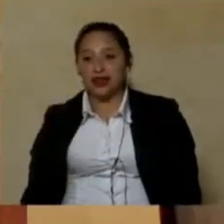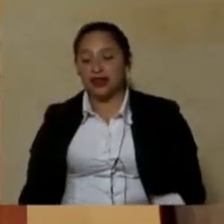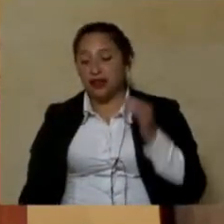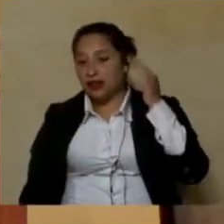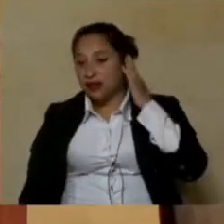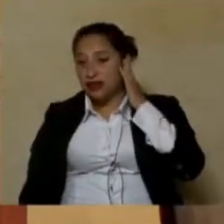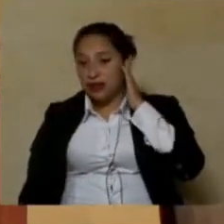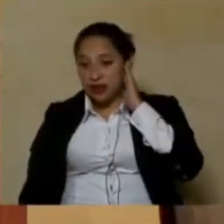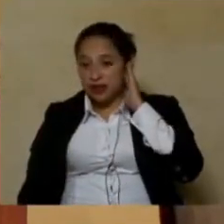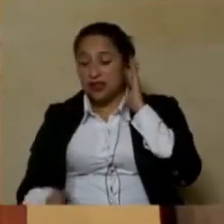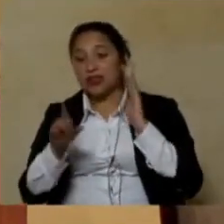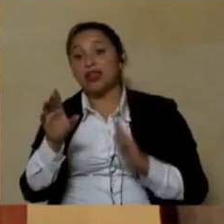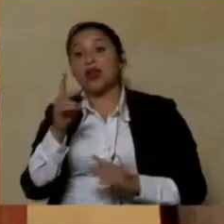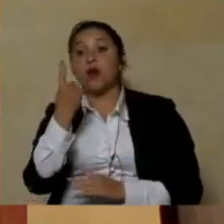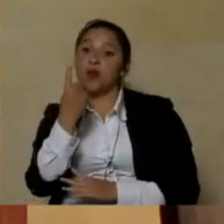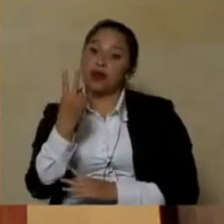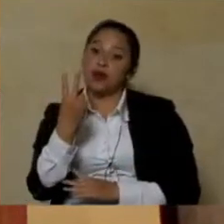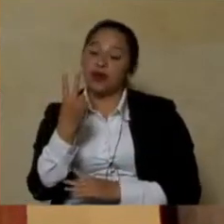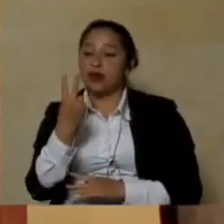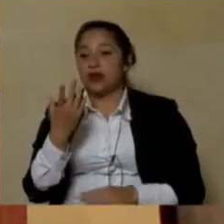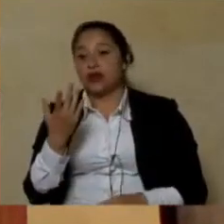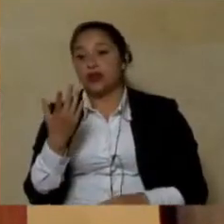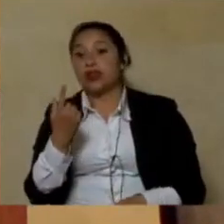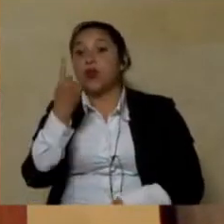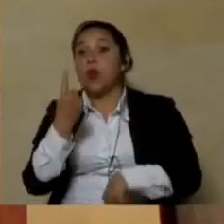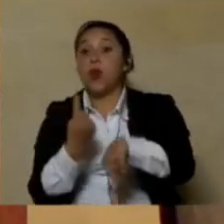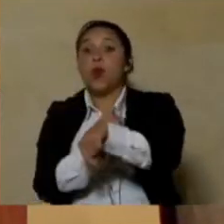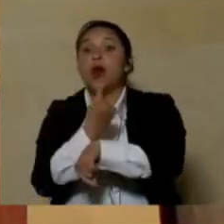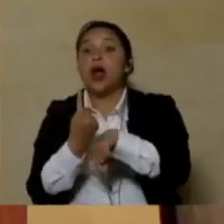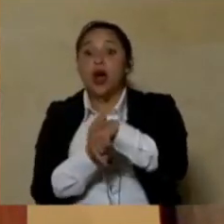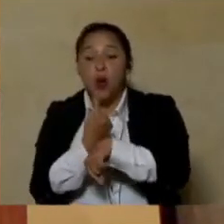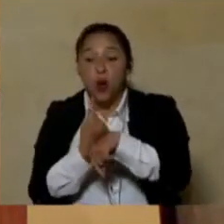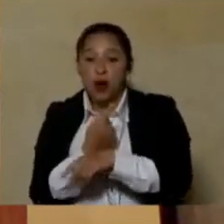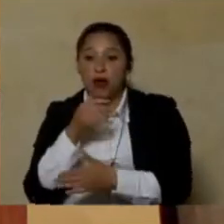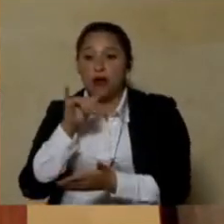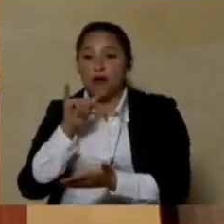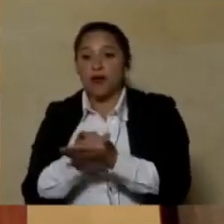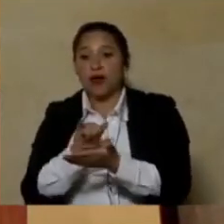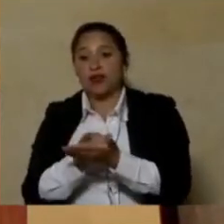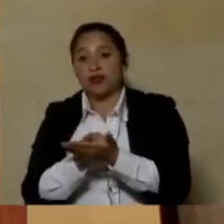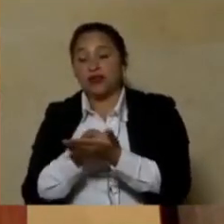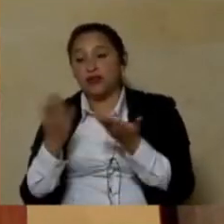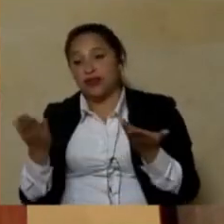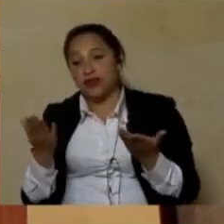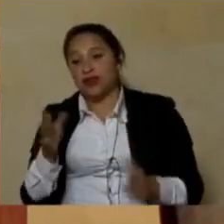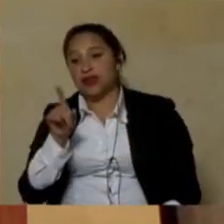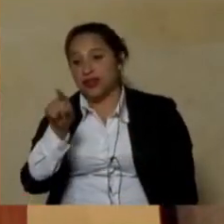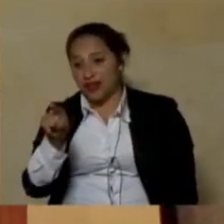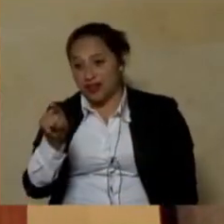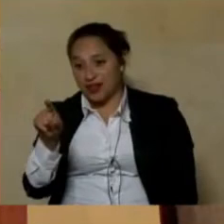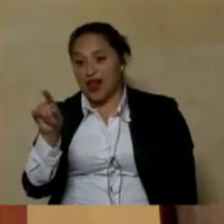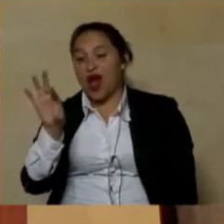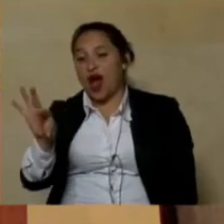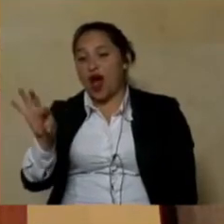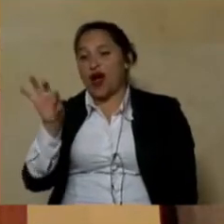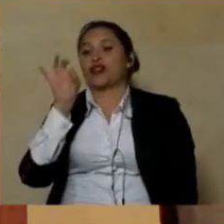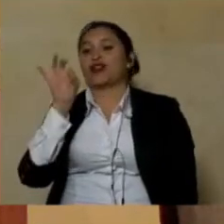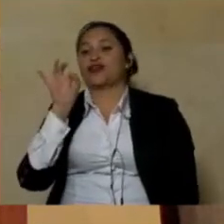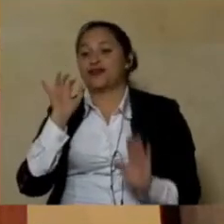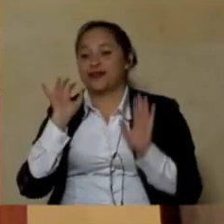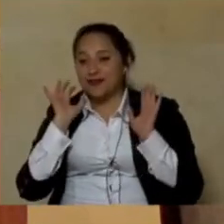quieren intervenir todos, pueden alcanzar a intervenir casi una hora. Por eso es, y esa fue la opción que ustedes escogieron, usted lo